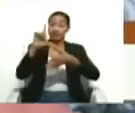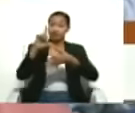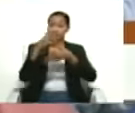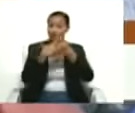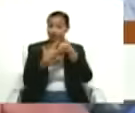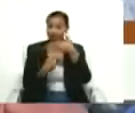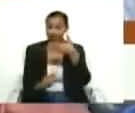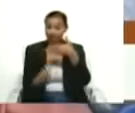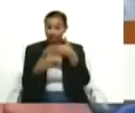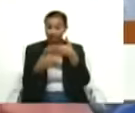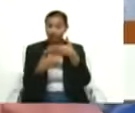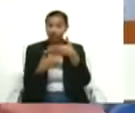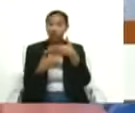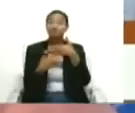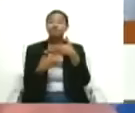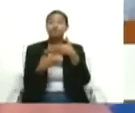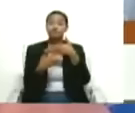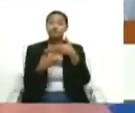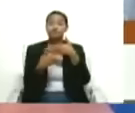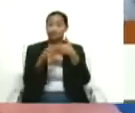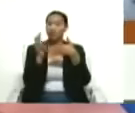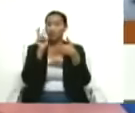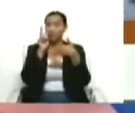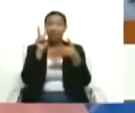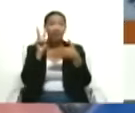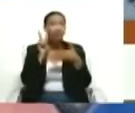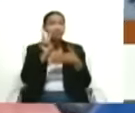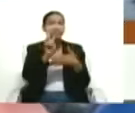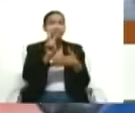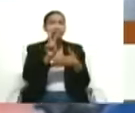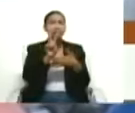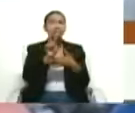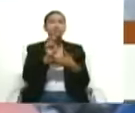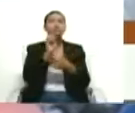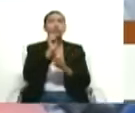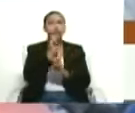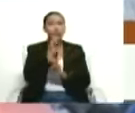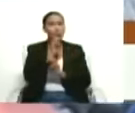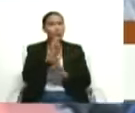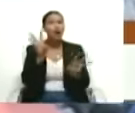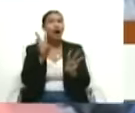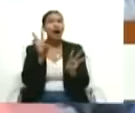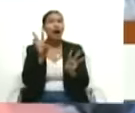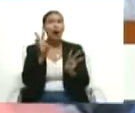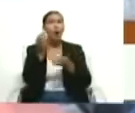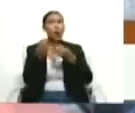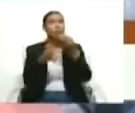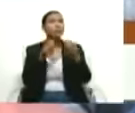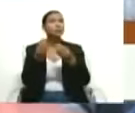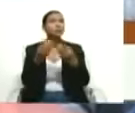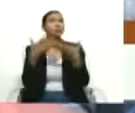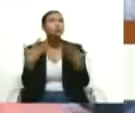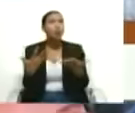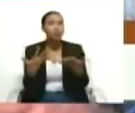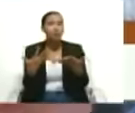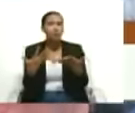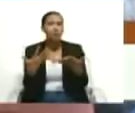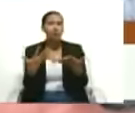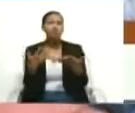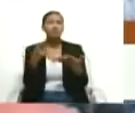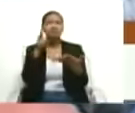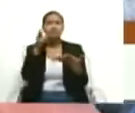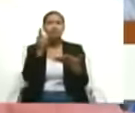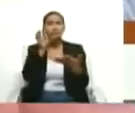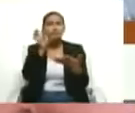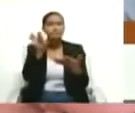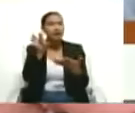bueno, están las imágenes impactantes y espantosas en El Salvador. Y le dan